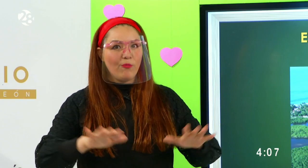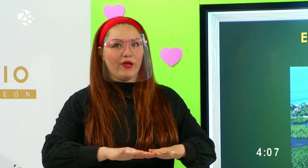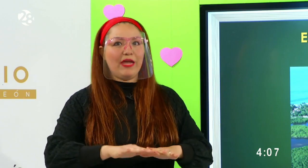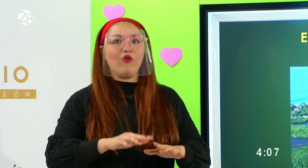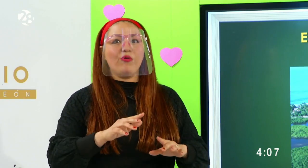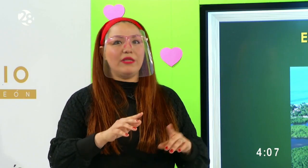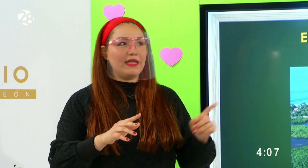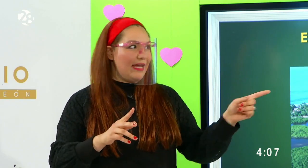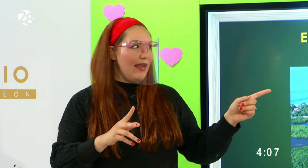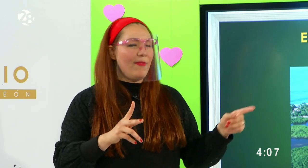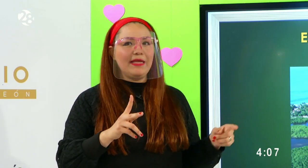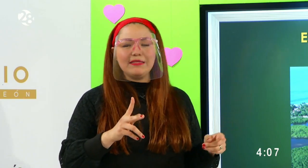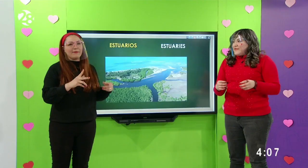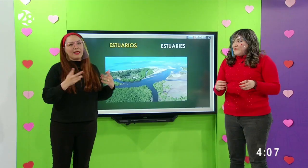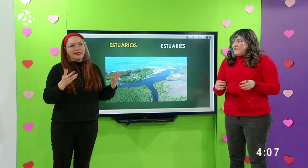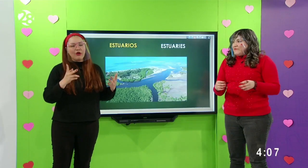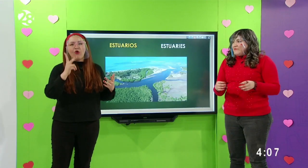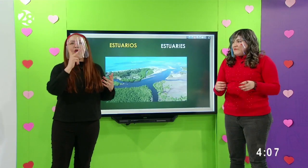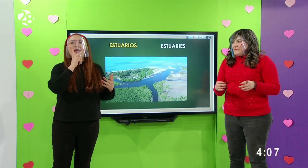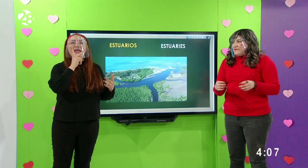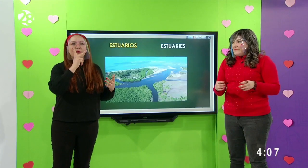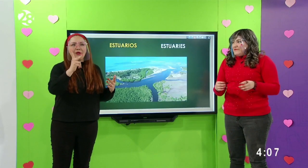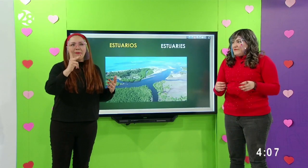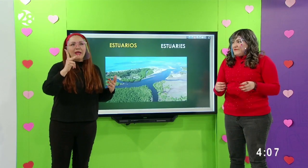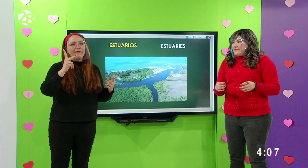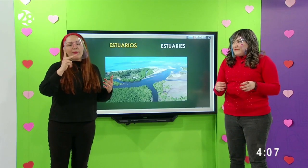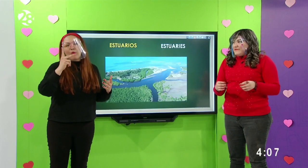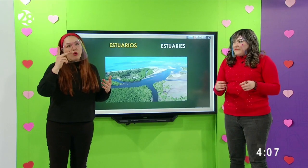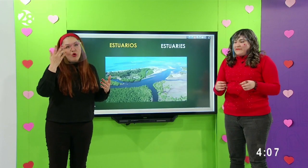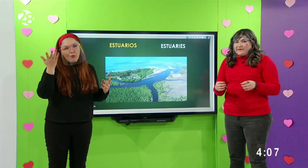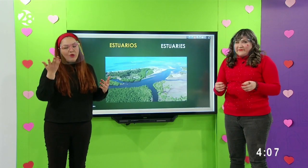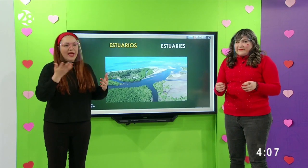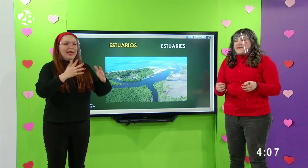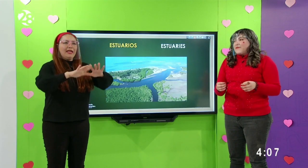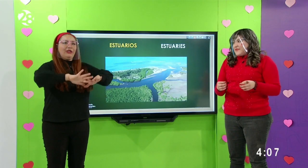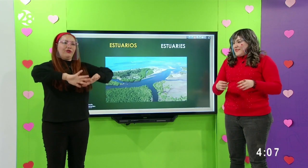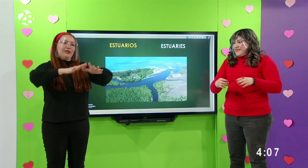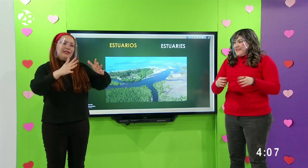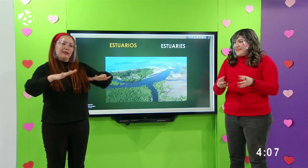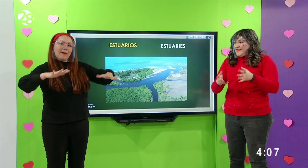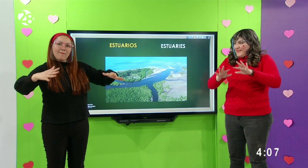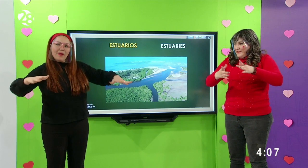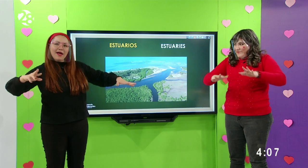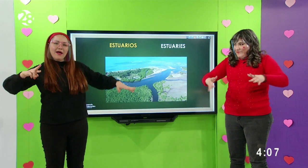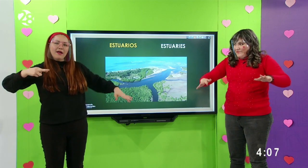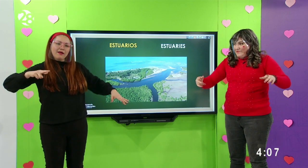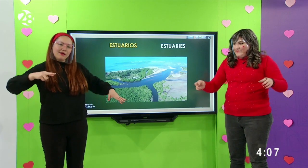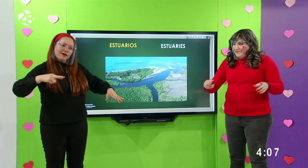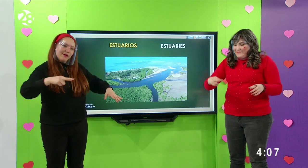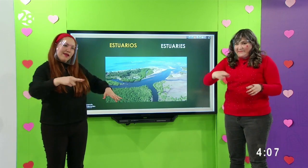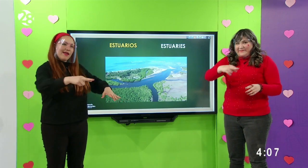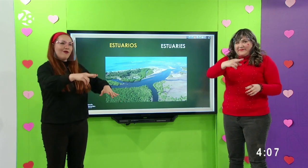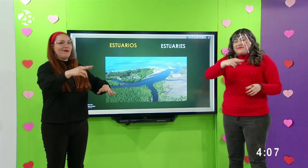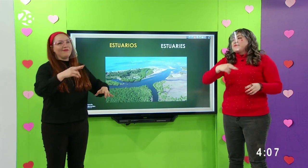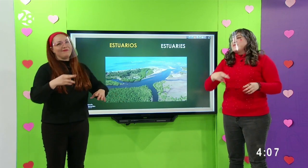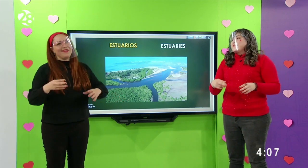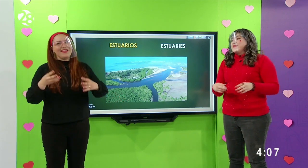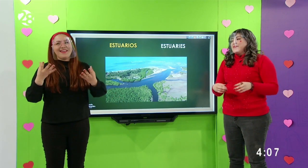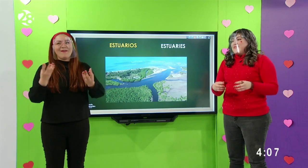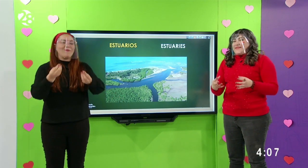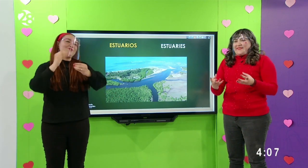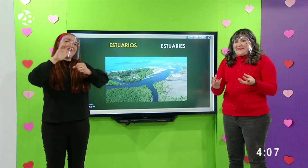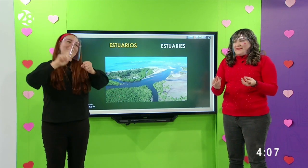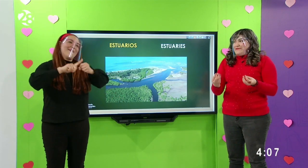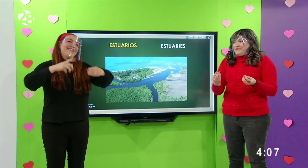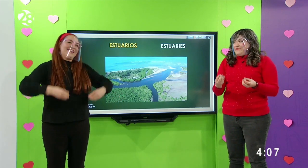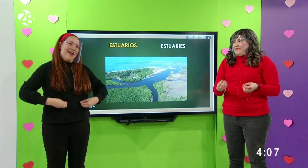claro, porque como decía la maestra, bien dijo, es una palabra poco común. Entonces sí. Es mar, río